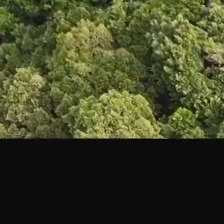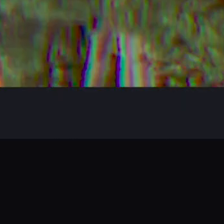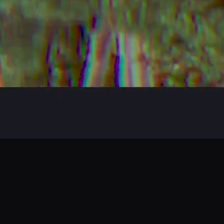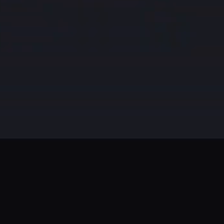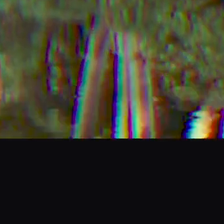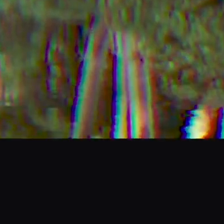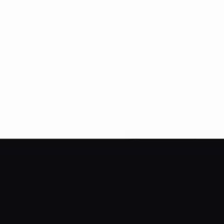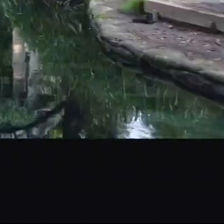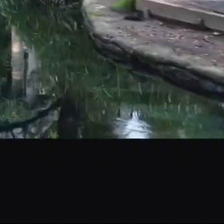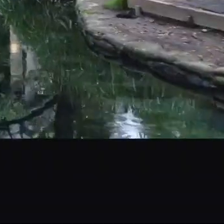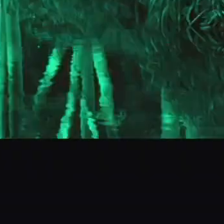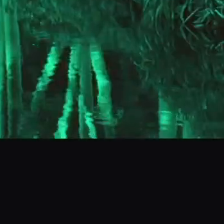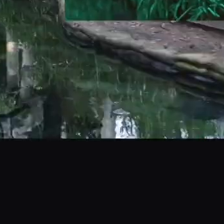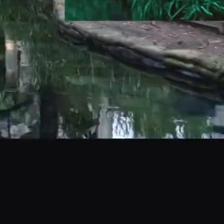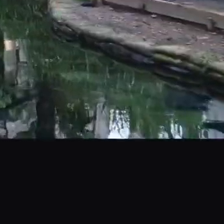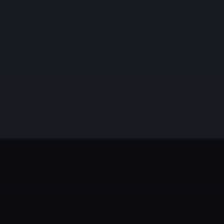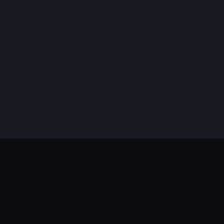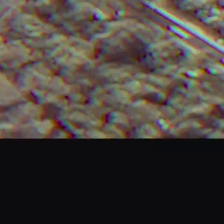Música